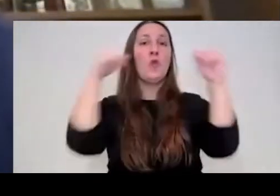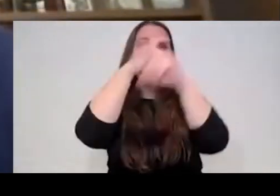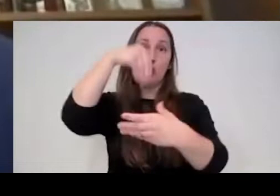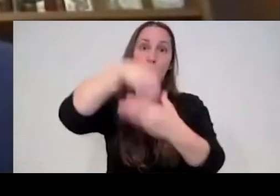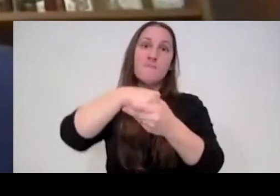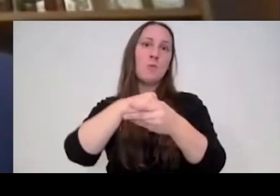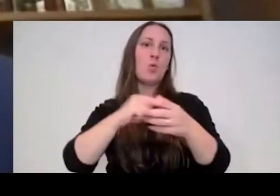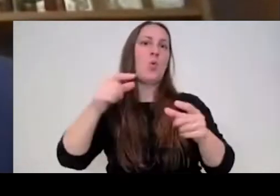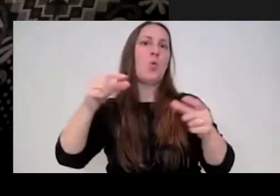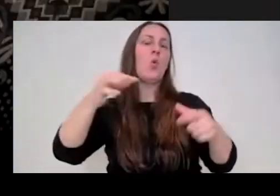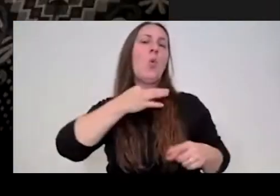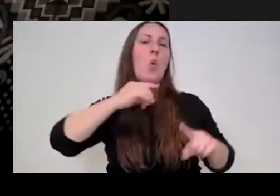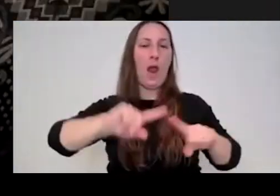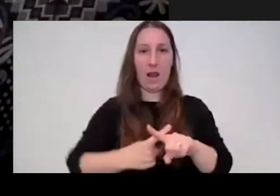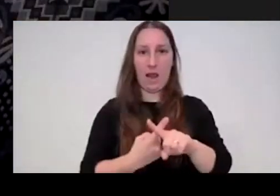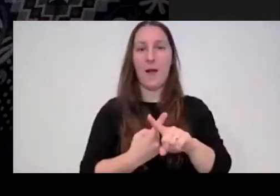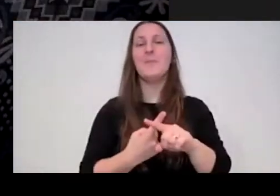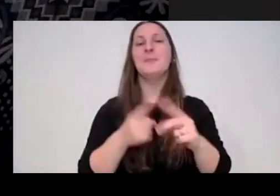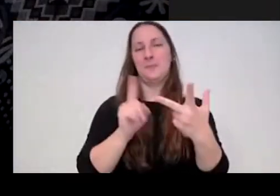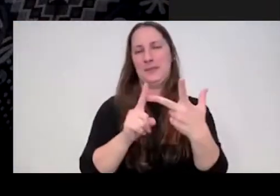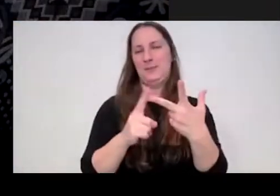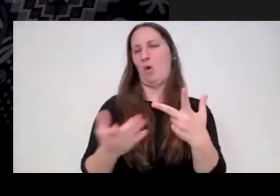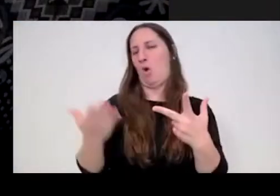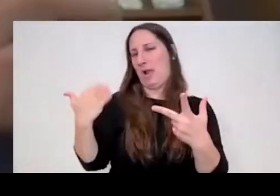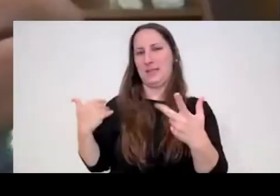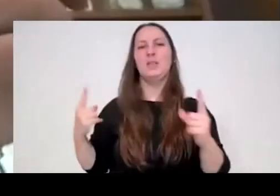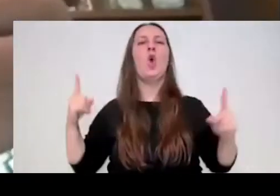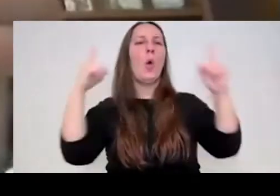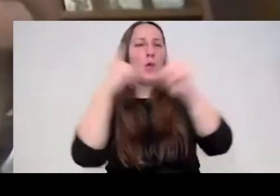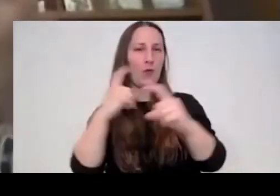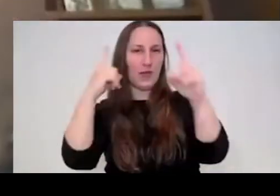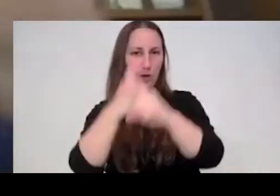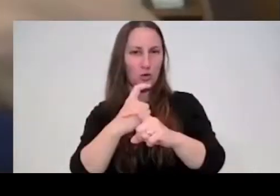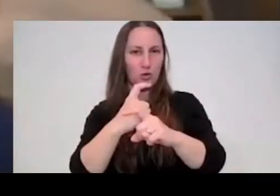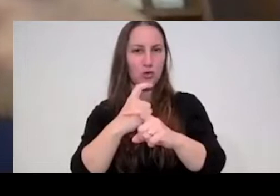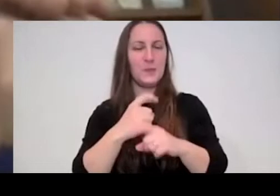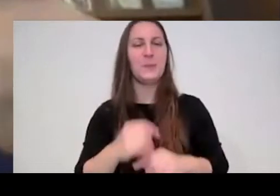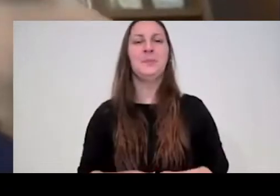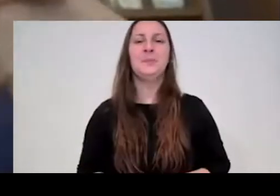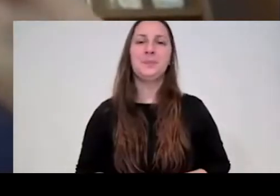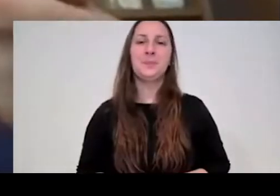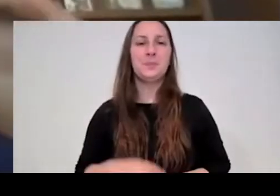ese conflicto que ya estuvimos explorando la vez pasada también.